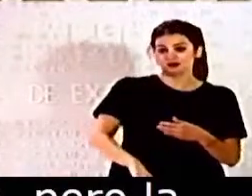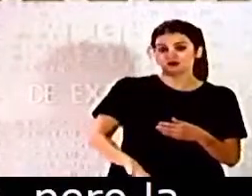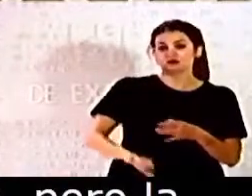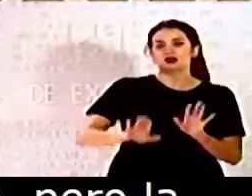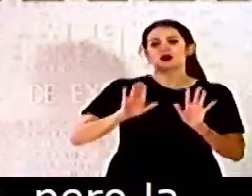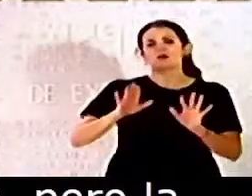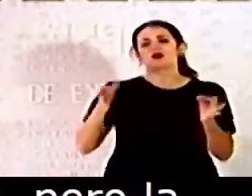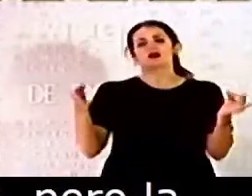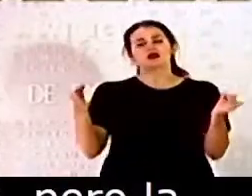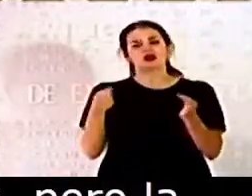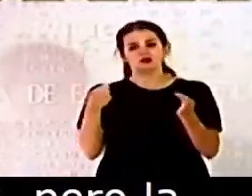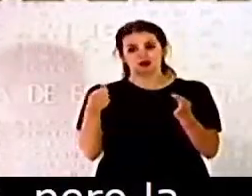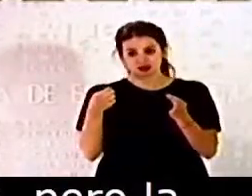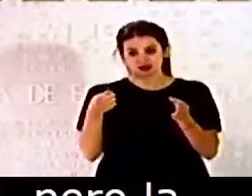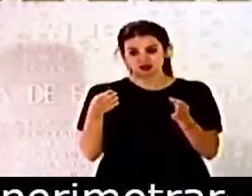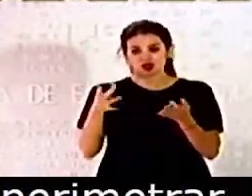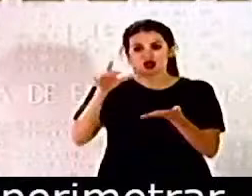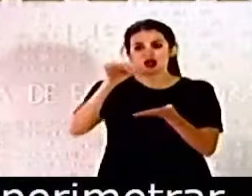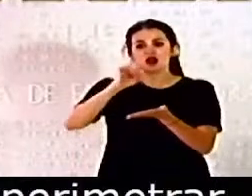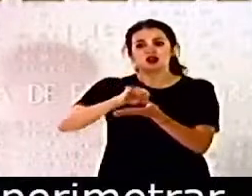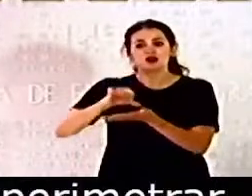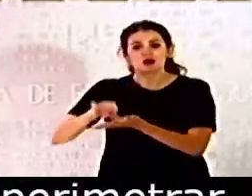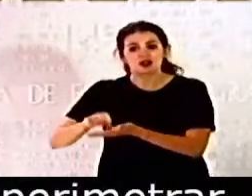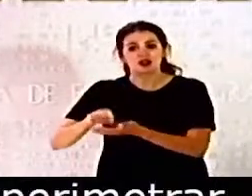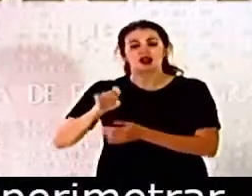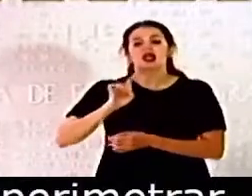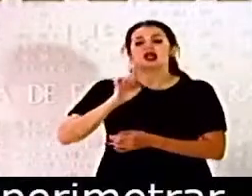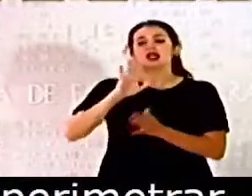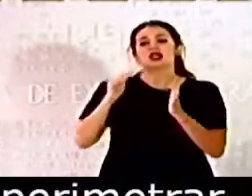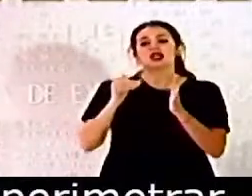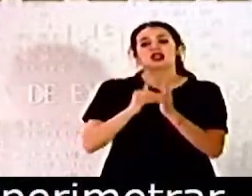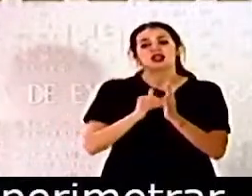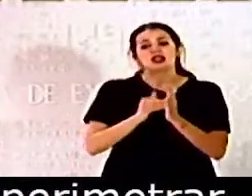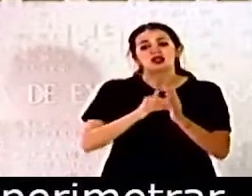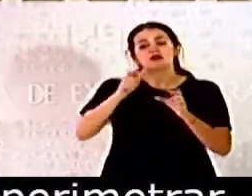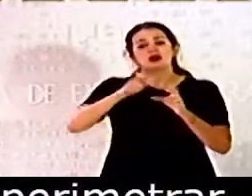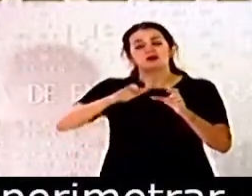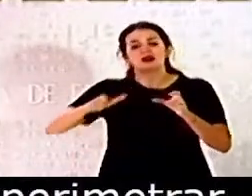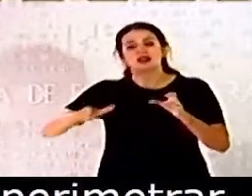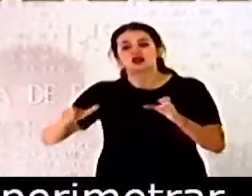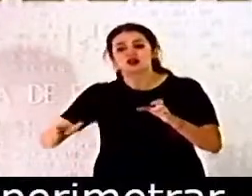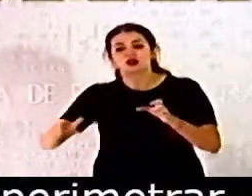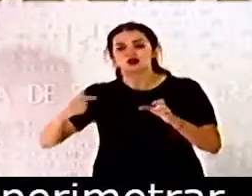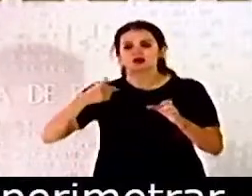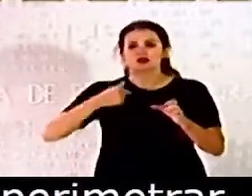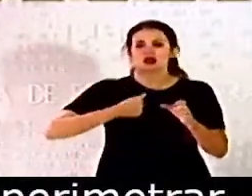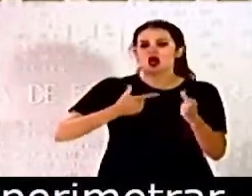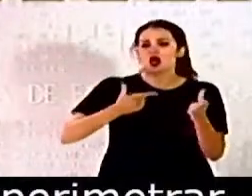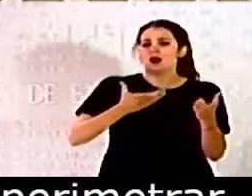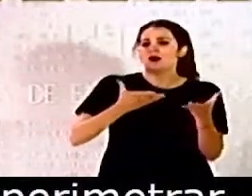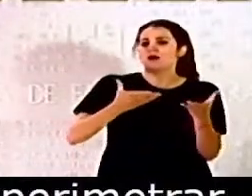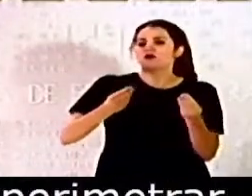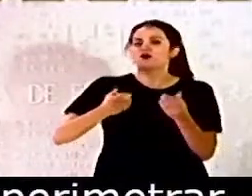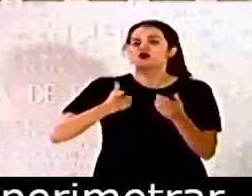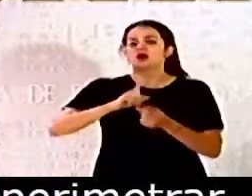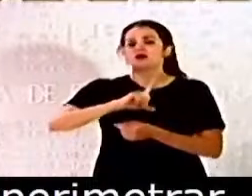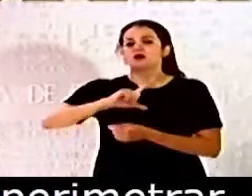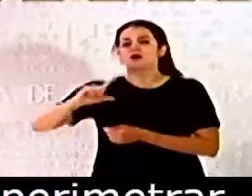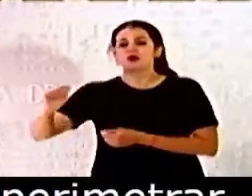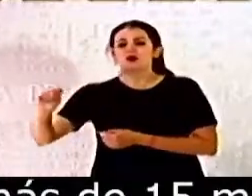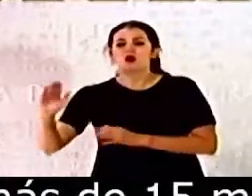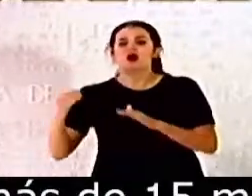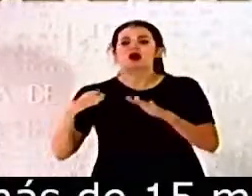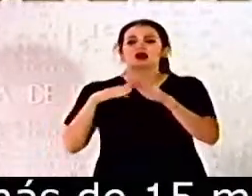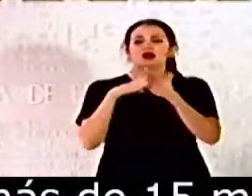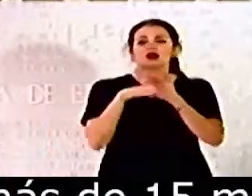Pero ¿qué pasa con esas ciudades que son de más de 15.000 habitantes, que tienen muchas entradas y tienen muchas salidas, que lo único que se